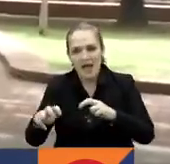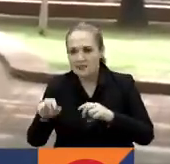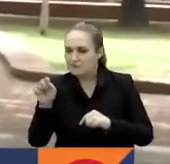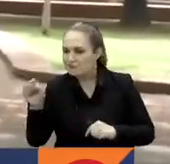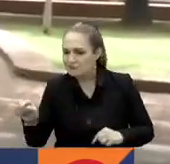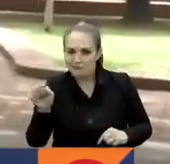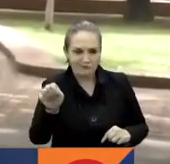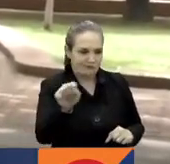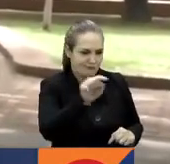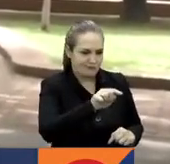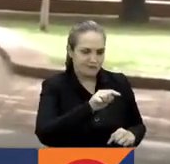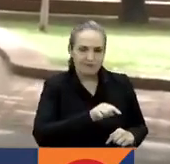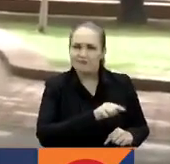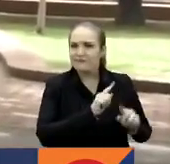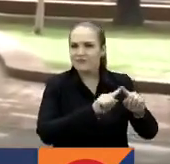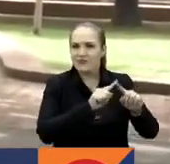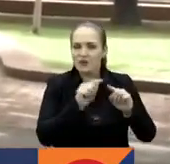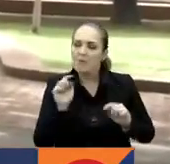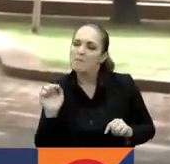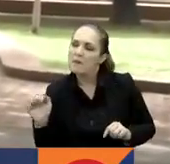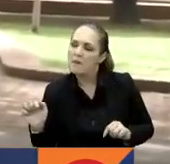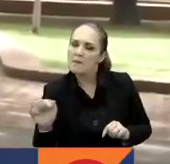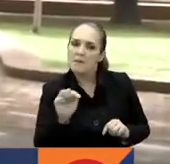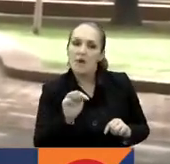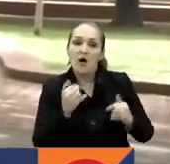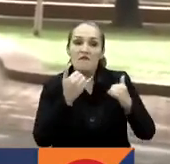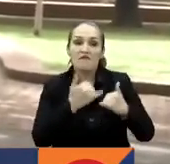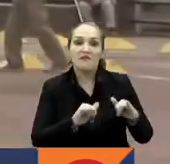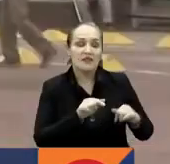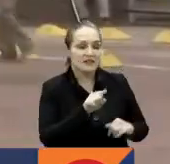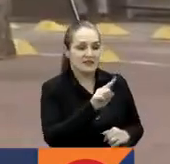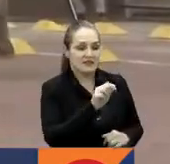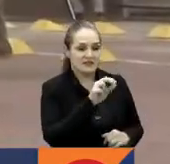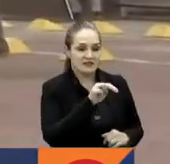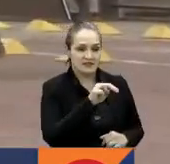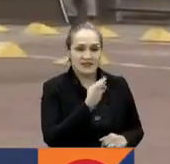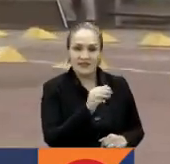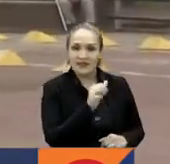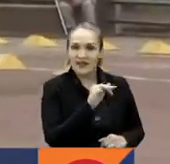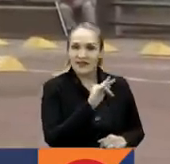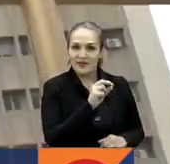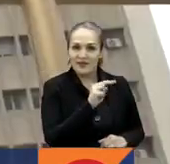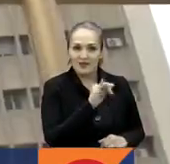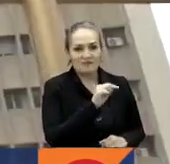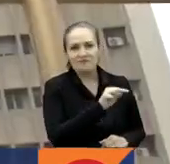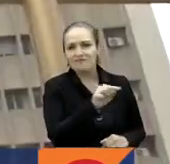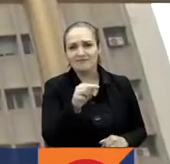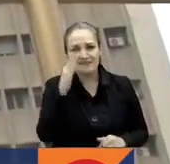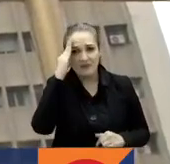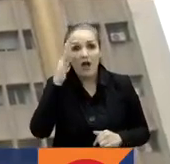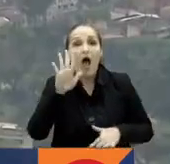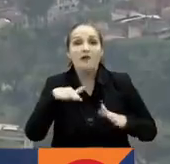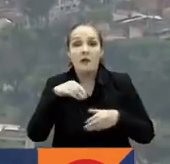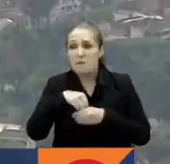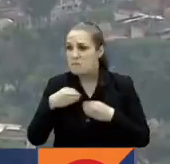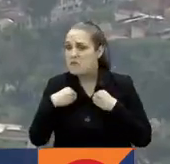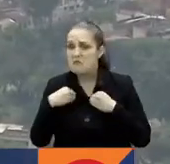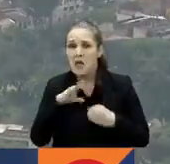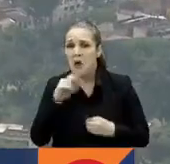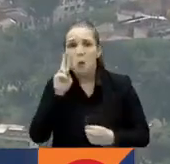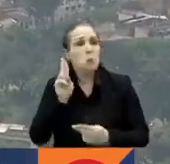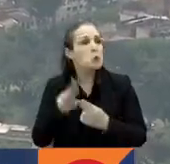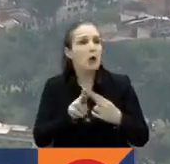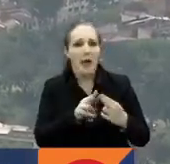de Caicedo, La Merced. Vamos a terminar en San Antonio y bueno, conociendo un poquito más, que a veces como caleños no conocemos tanto de nuestra